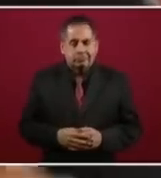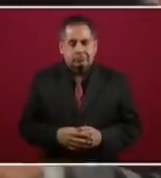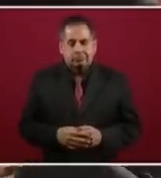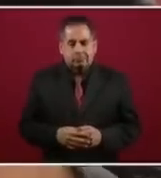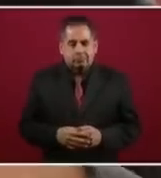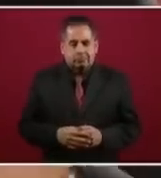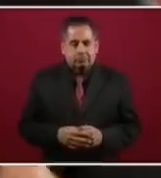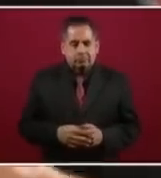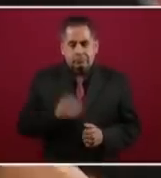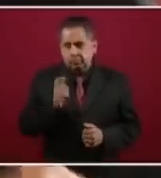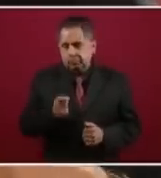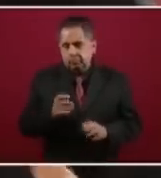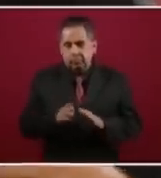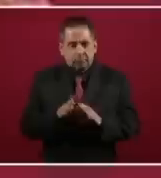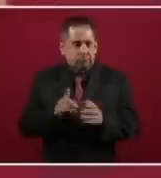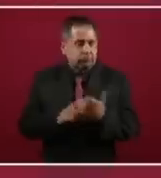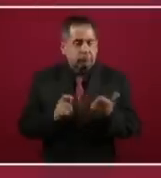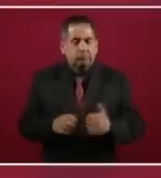¿Cómo